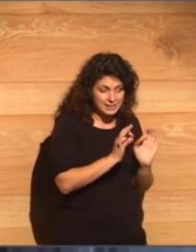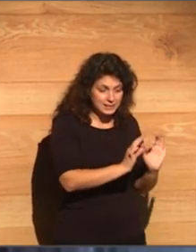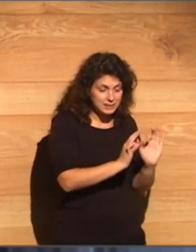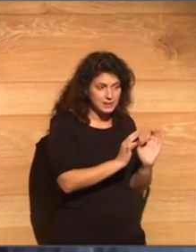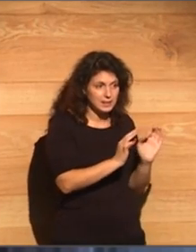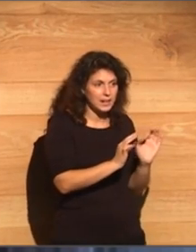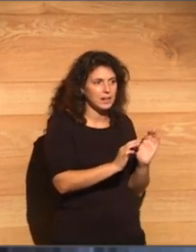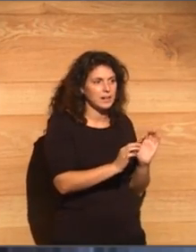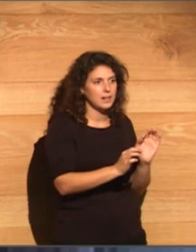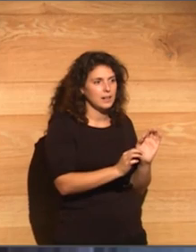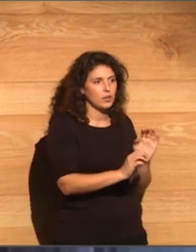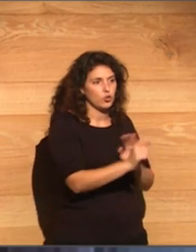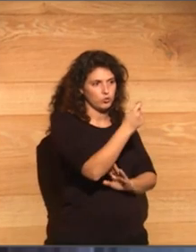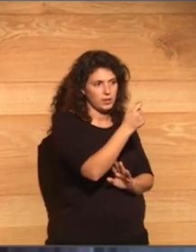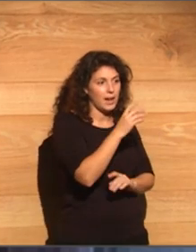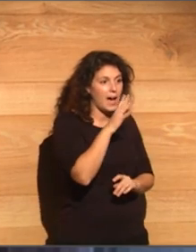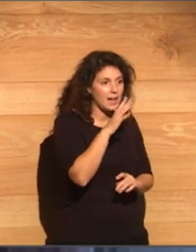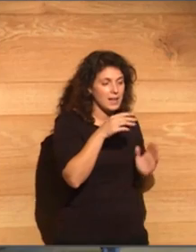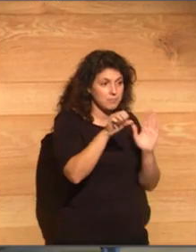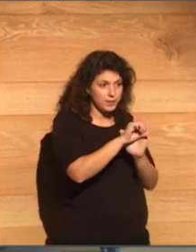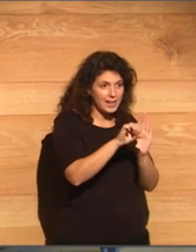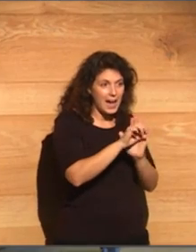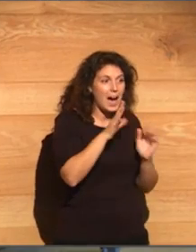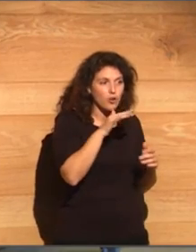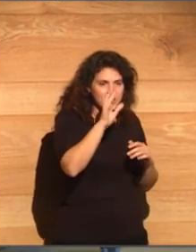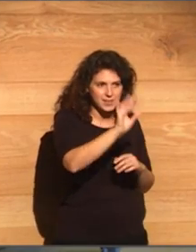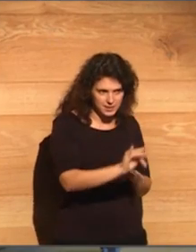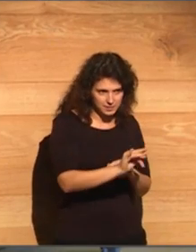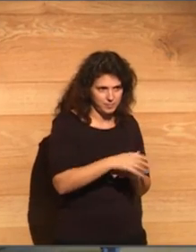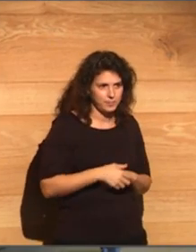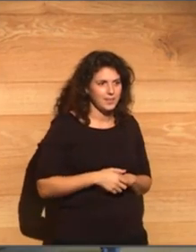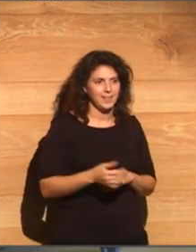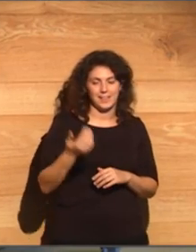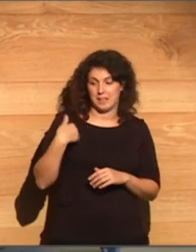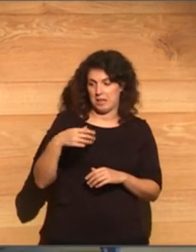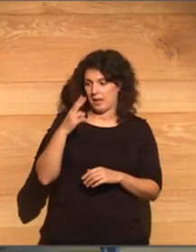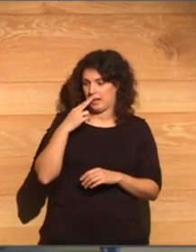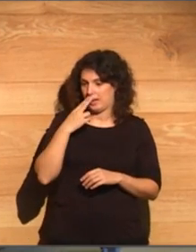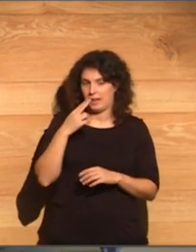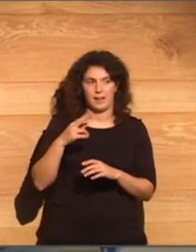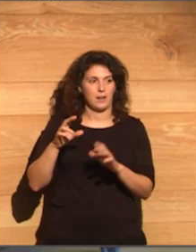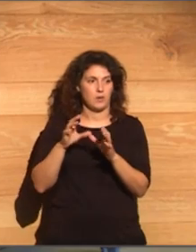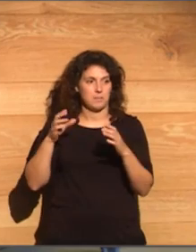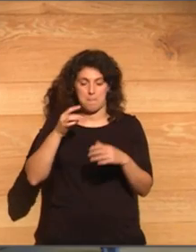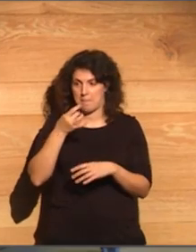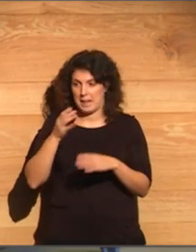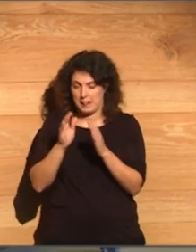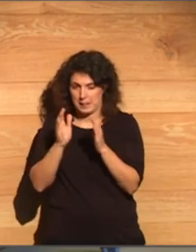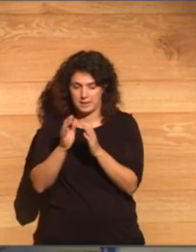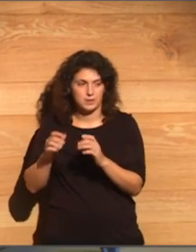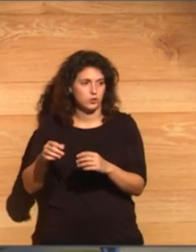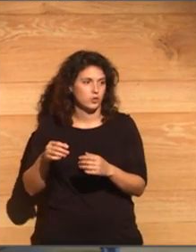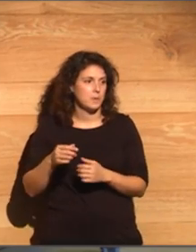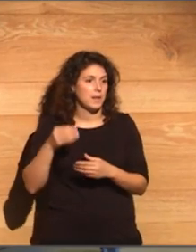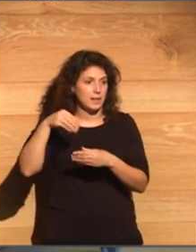tenían puesto un simbolito de ahora sí, ¿no? Claro, a mí Hitler me gustaba ya cuando tocaba en garitos pequeños. Eso, ¿no? Es un poco eso. Entonces, esto es lo mismo, es